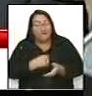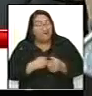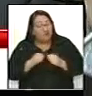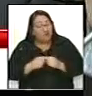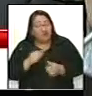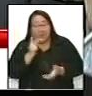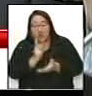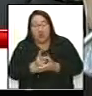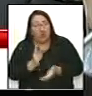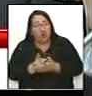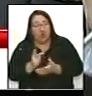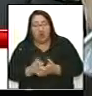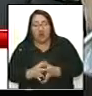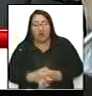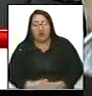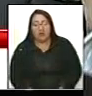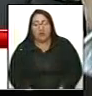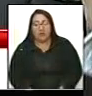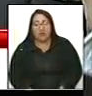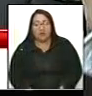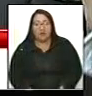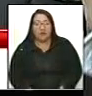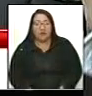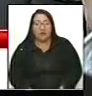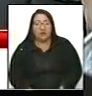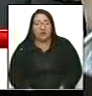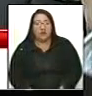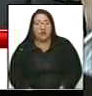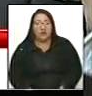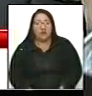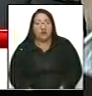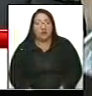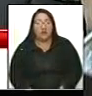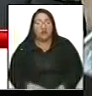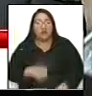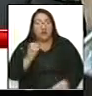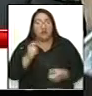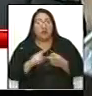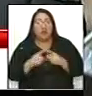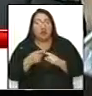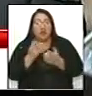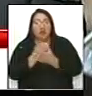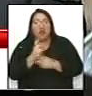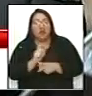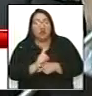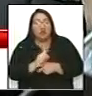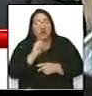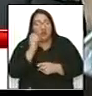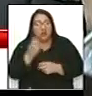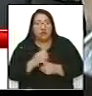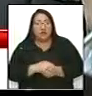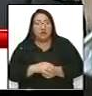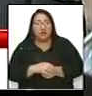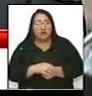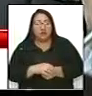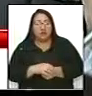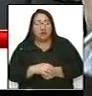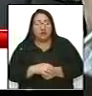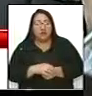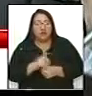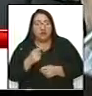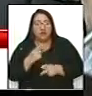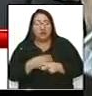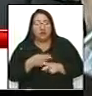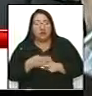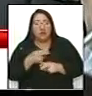en el círculo vicioso. Ante lo cual entonces creo que desde la educación, creo que no tanto por el cliché de los